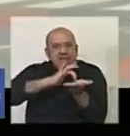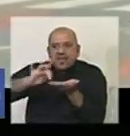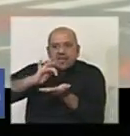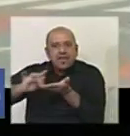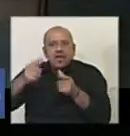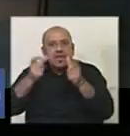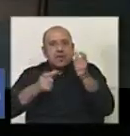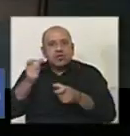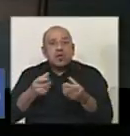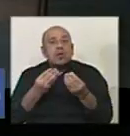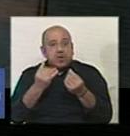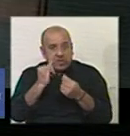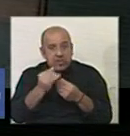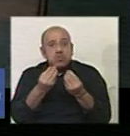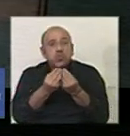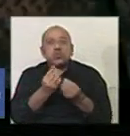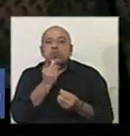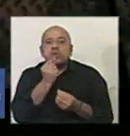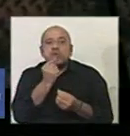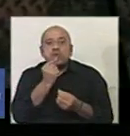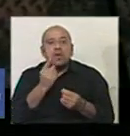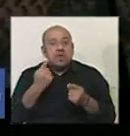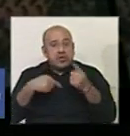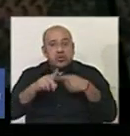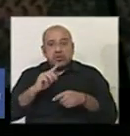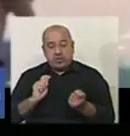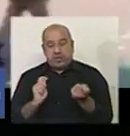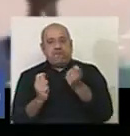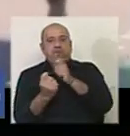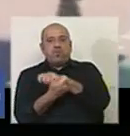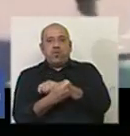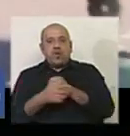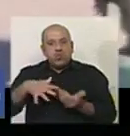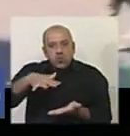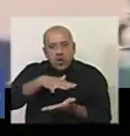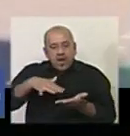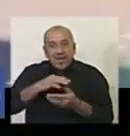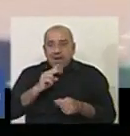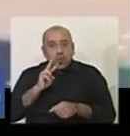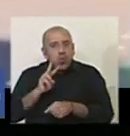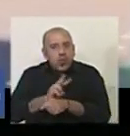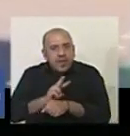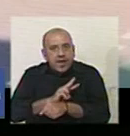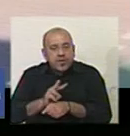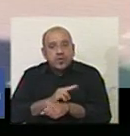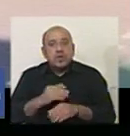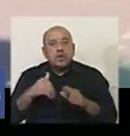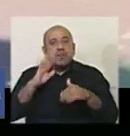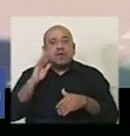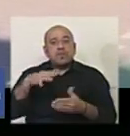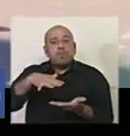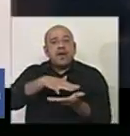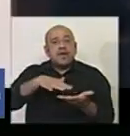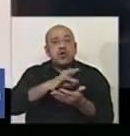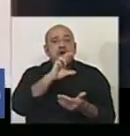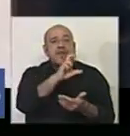cargada de policías. De esta manera se transformó en la zona más custodiada del mundo. Las áreas más afectadas fueron Retiro, Recoleta,